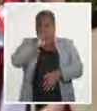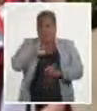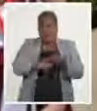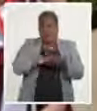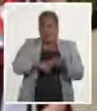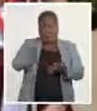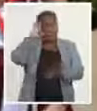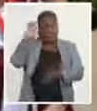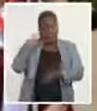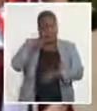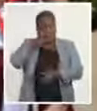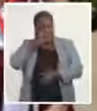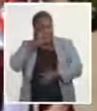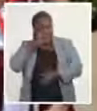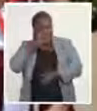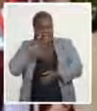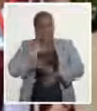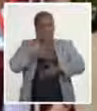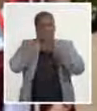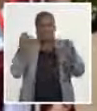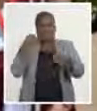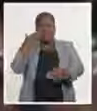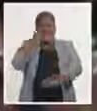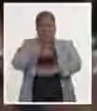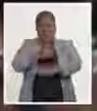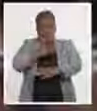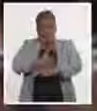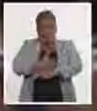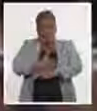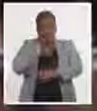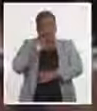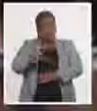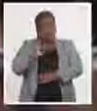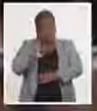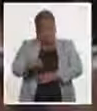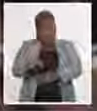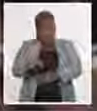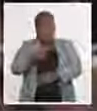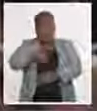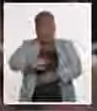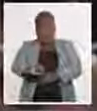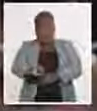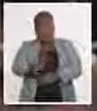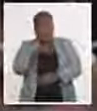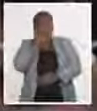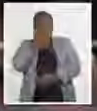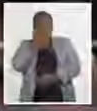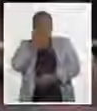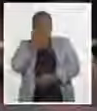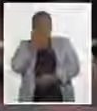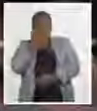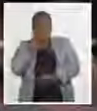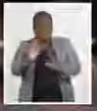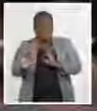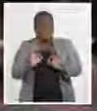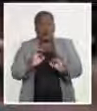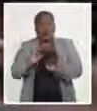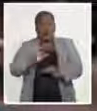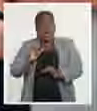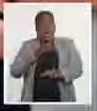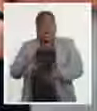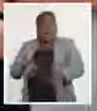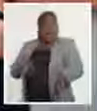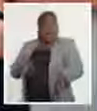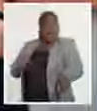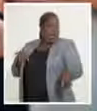Pero el problema radica en que se pierdan los límites y se expongan ante situaciones de las que urge protegerlos, como las poses seductoras,